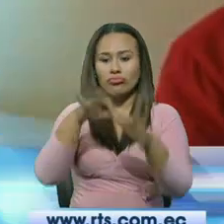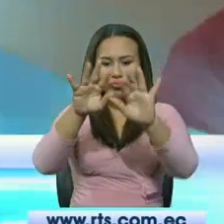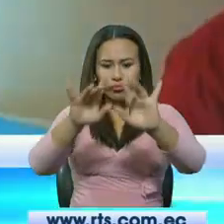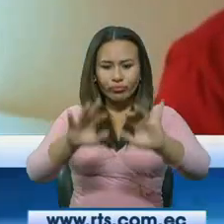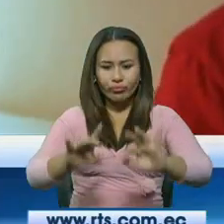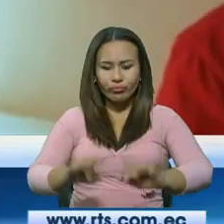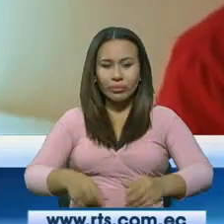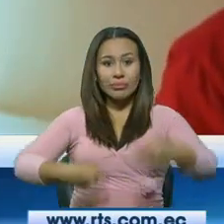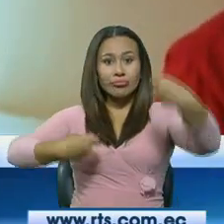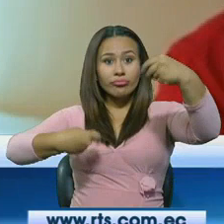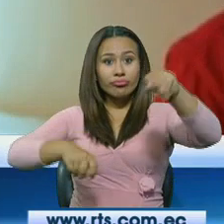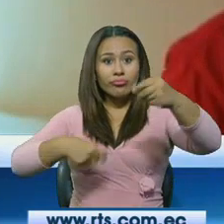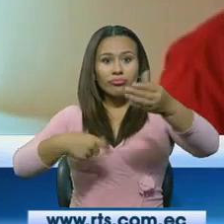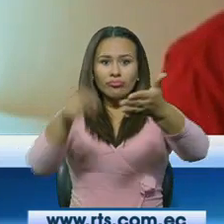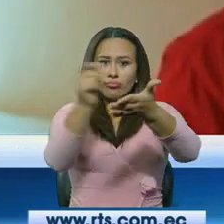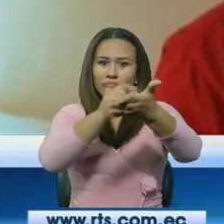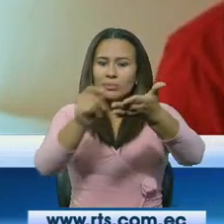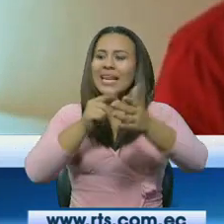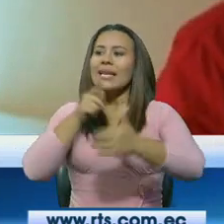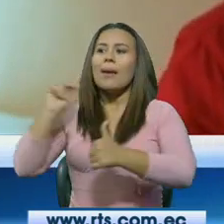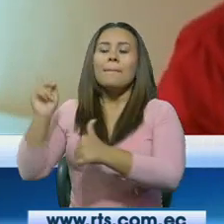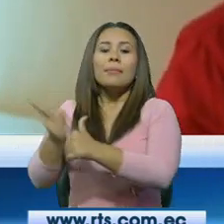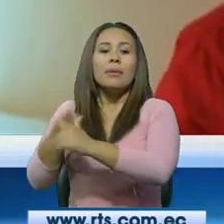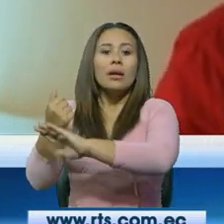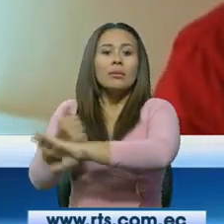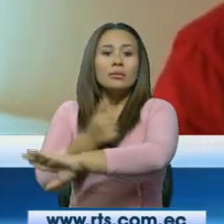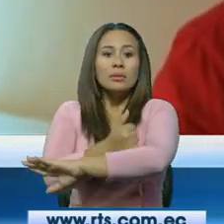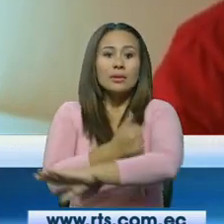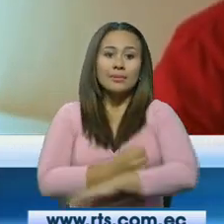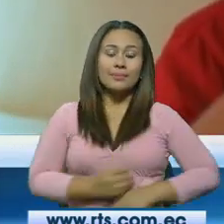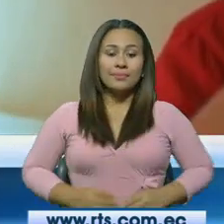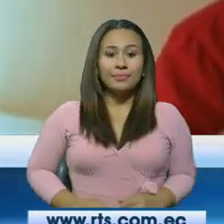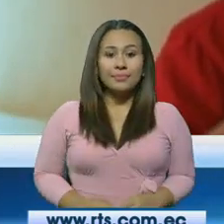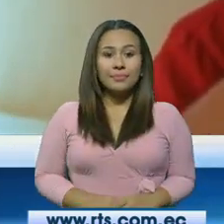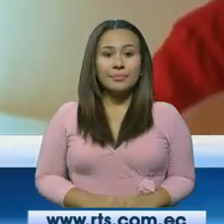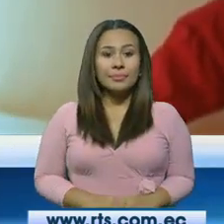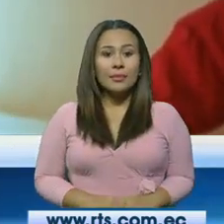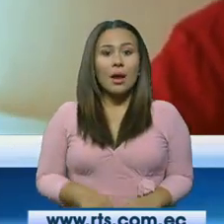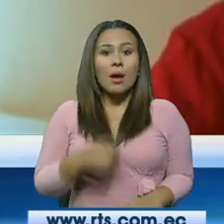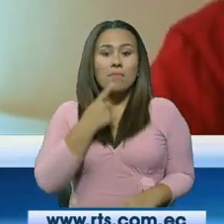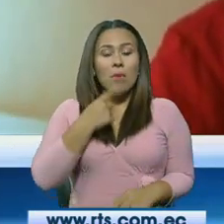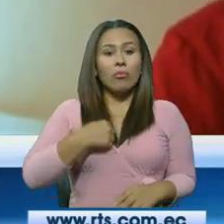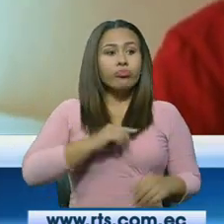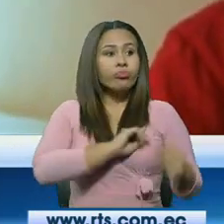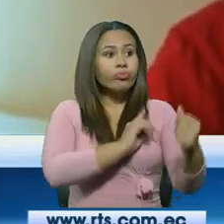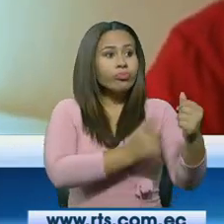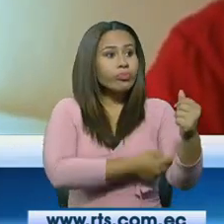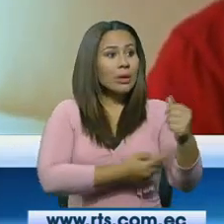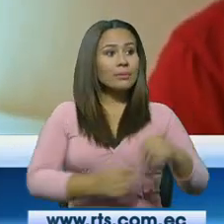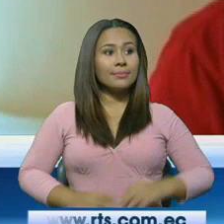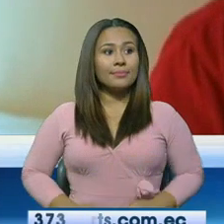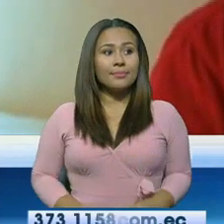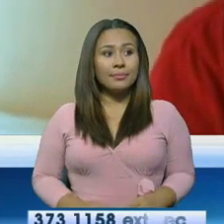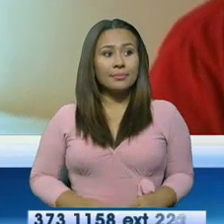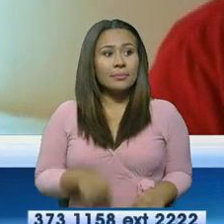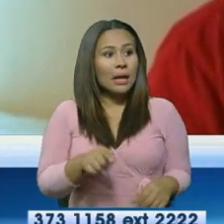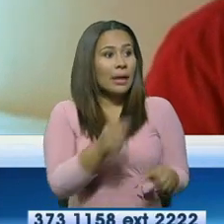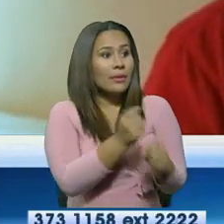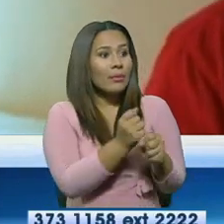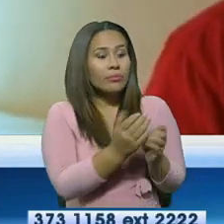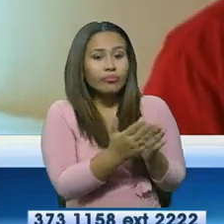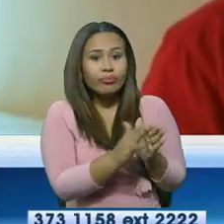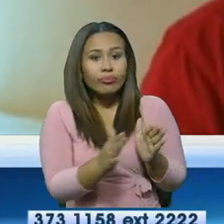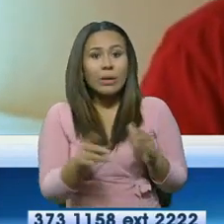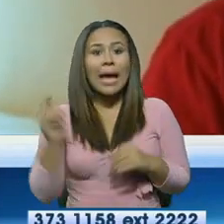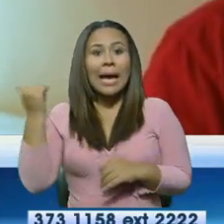se establecen las primeras autoridades, y se señala que por cuestiones de fuerza mayor, no se está haciendo este ejercicio en el